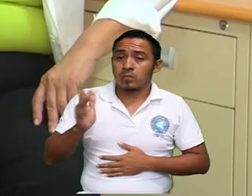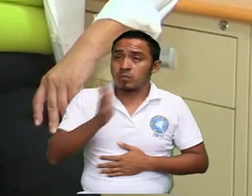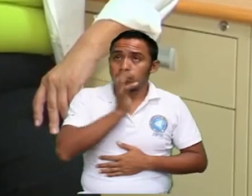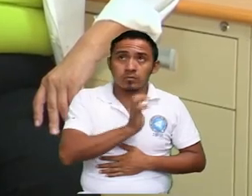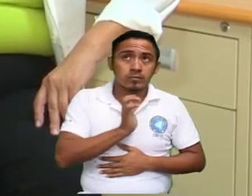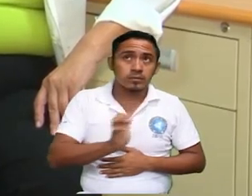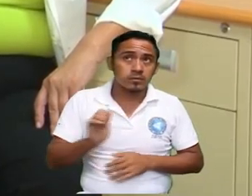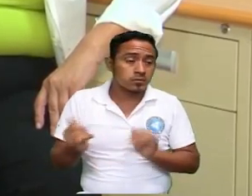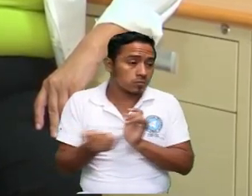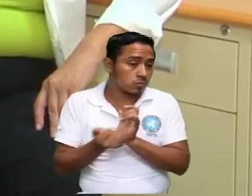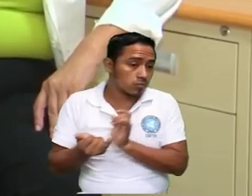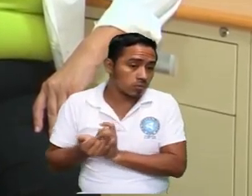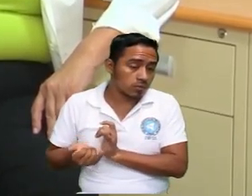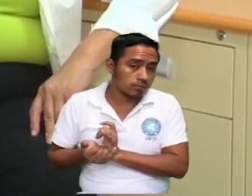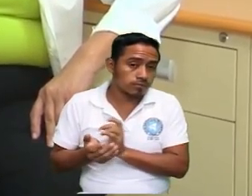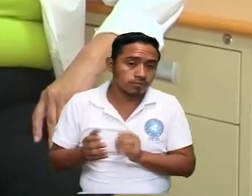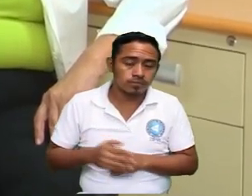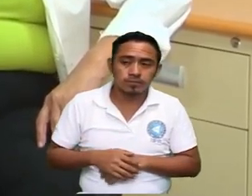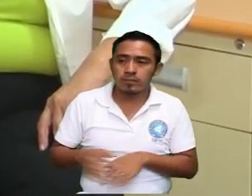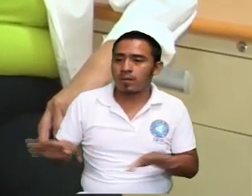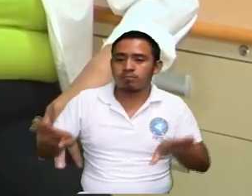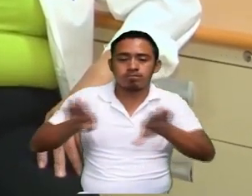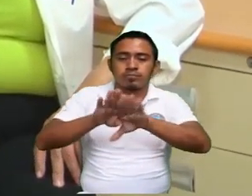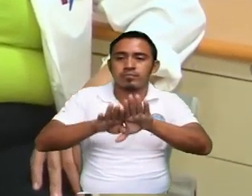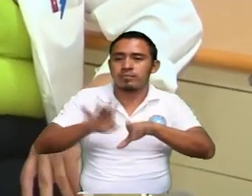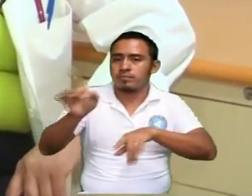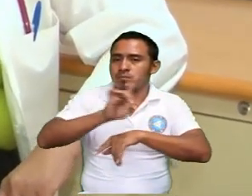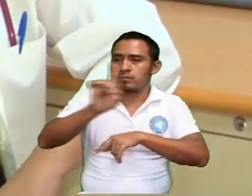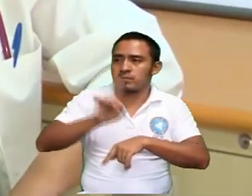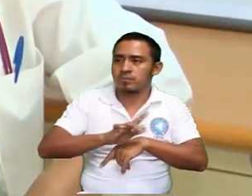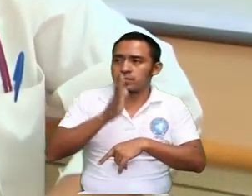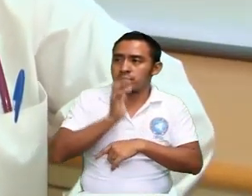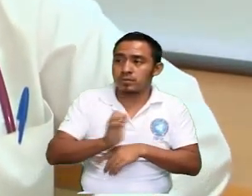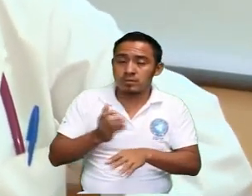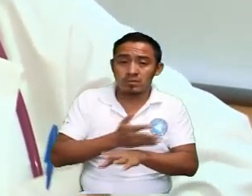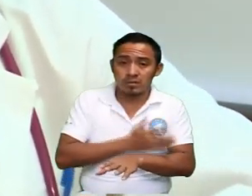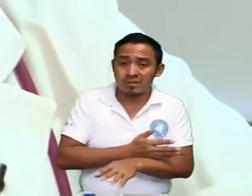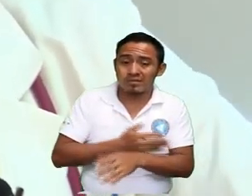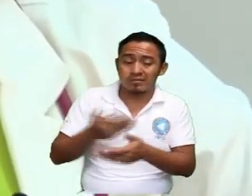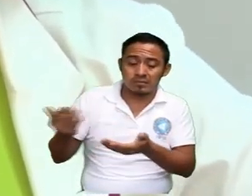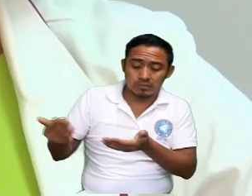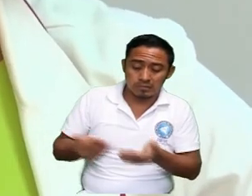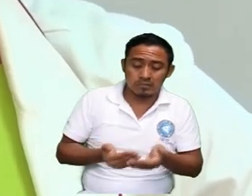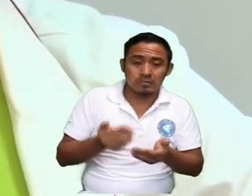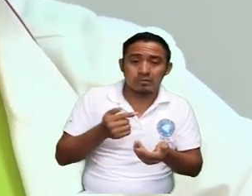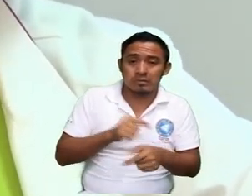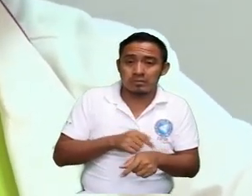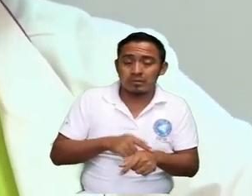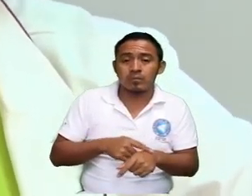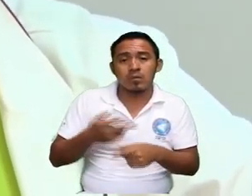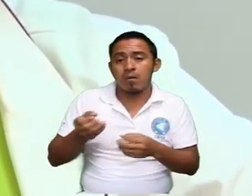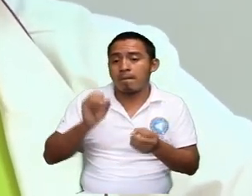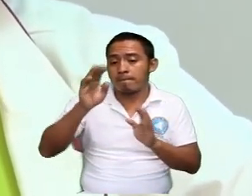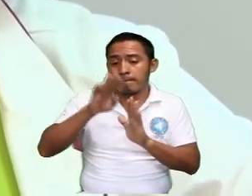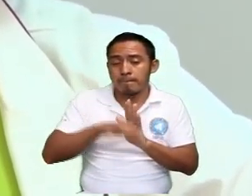hace. Aquí no hay restricción para todo niño que es prematuro o que tiene peso menos de 2.000 gramos nosotros